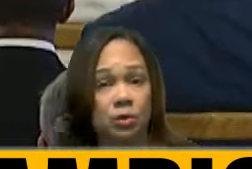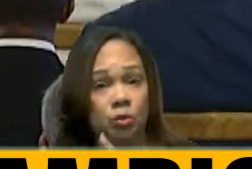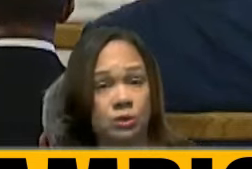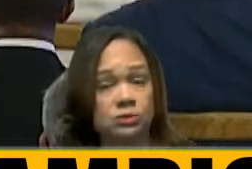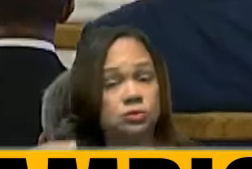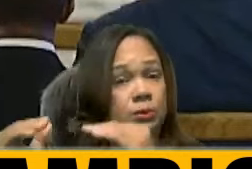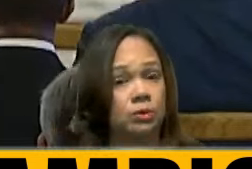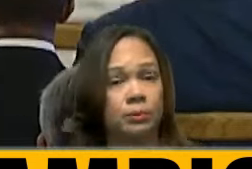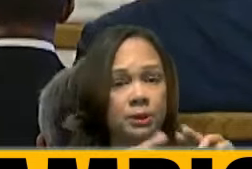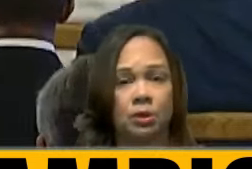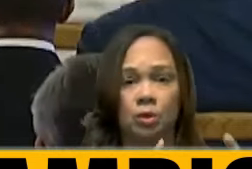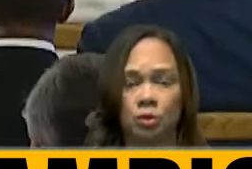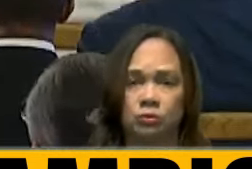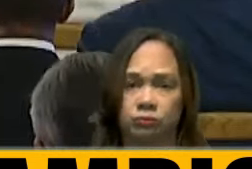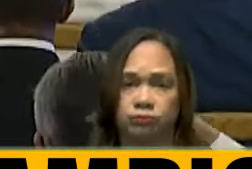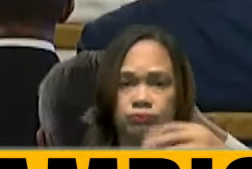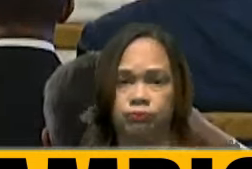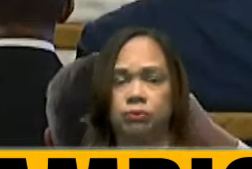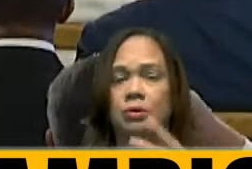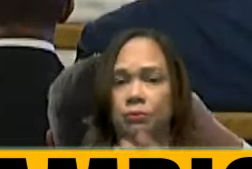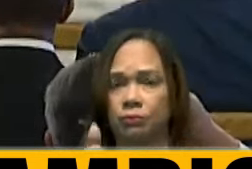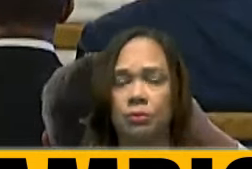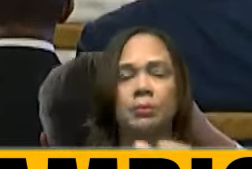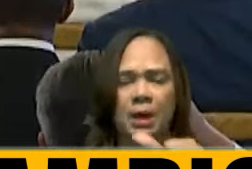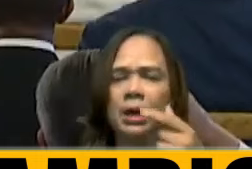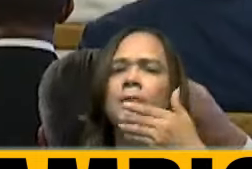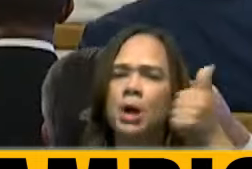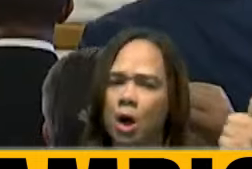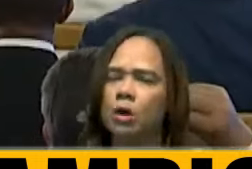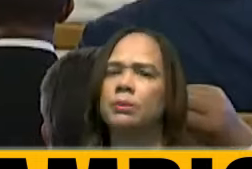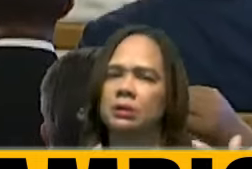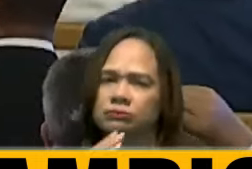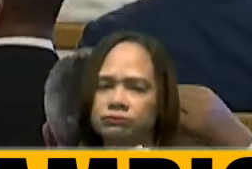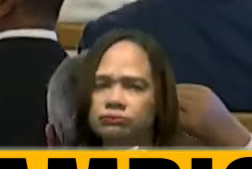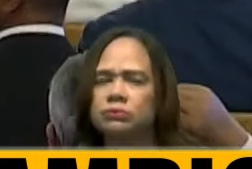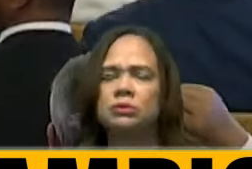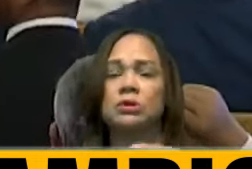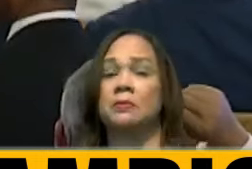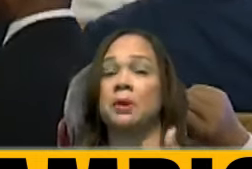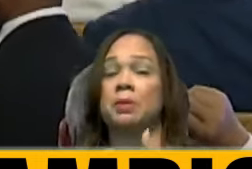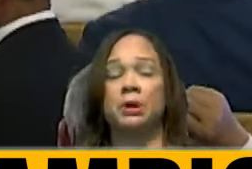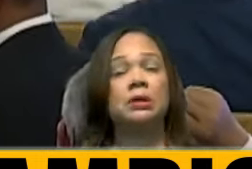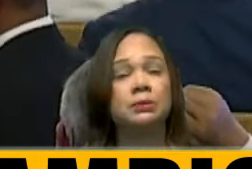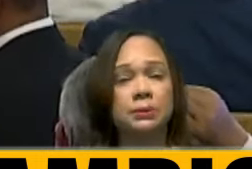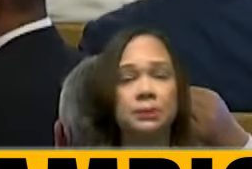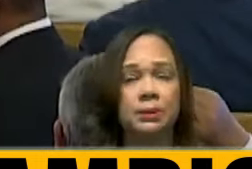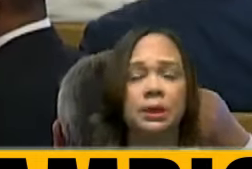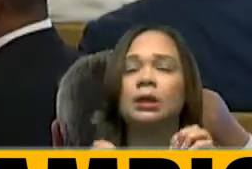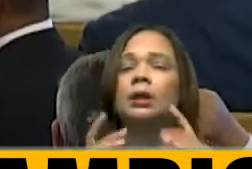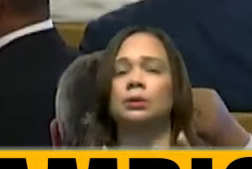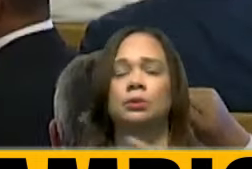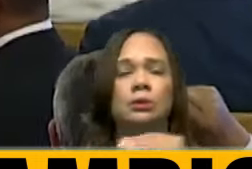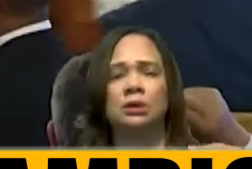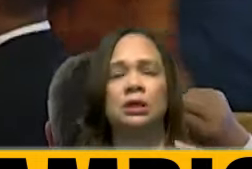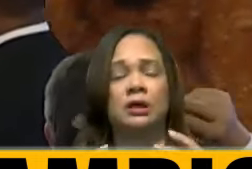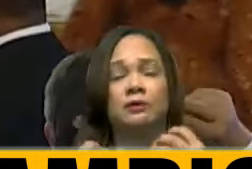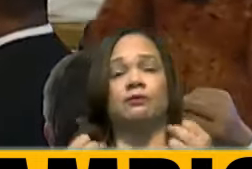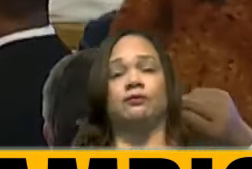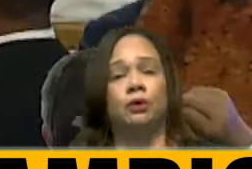conjuntas para enfrentar los desafíos educativos y científicos mejorando el acceso a la educación y